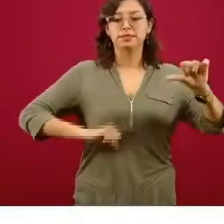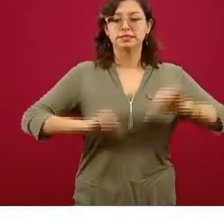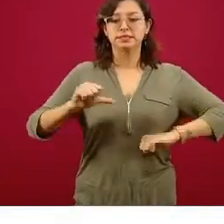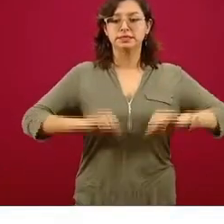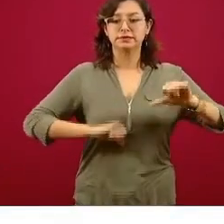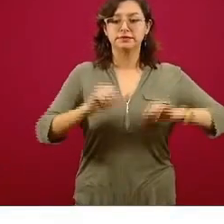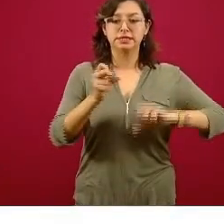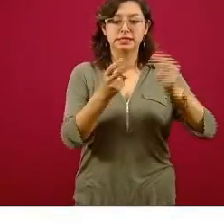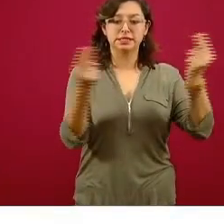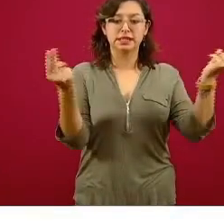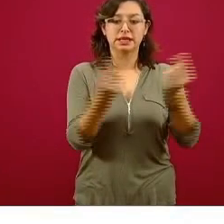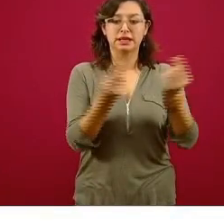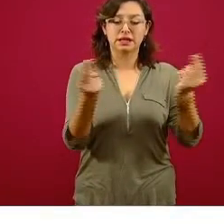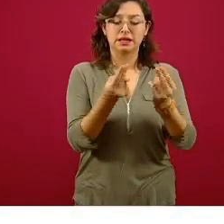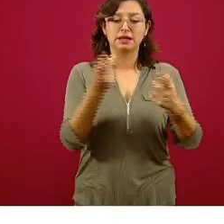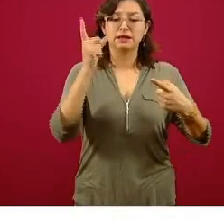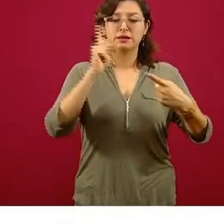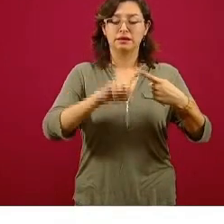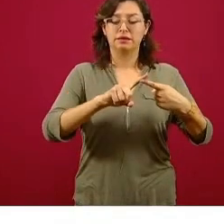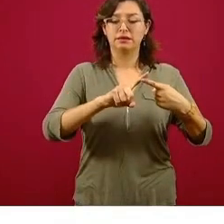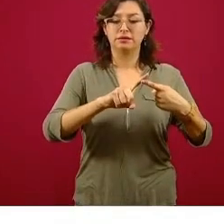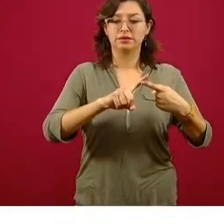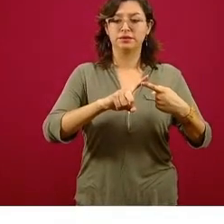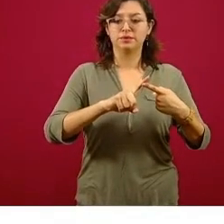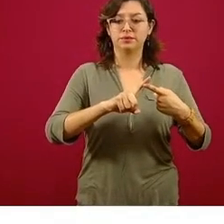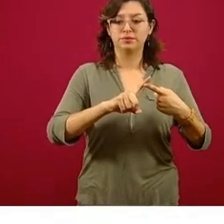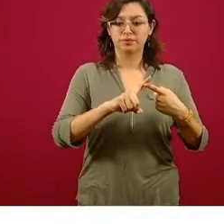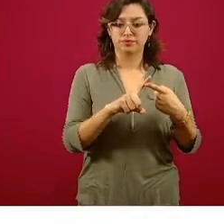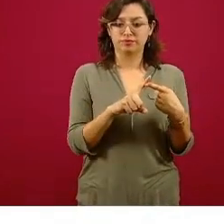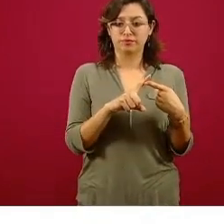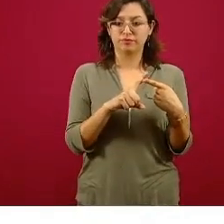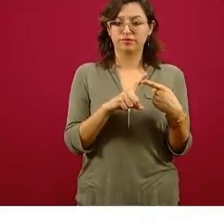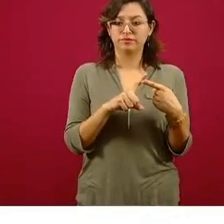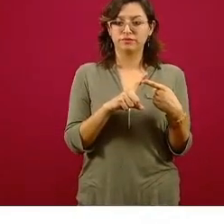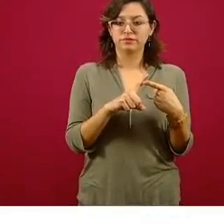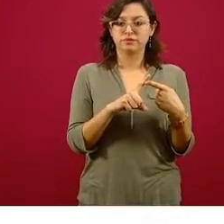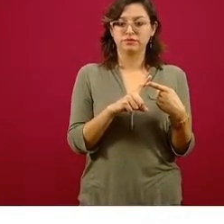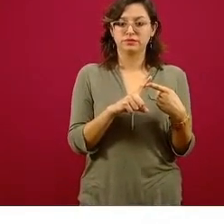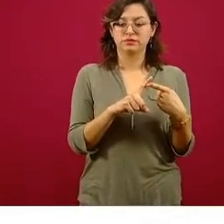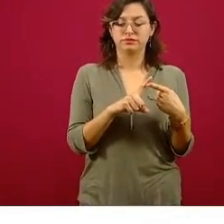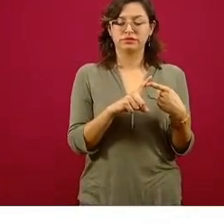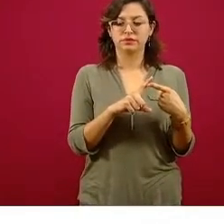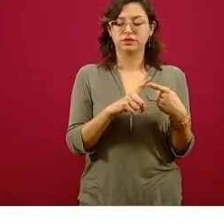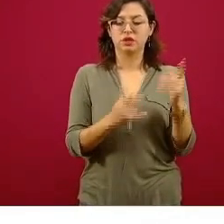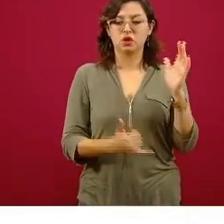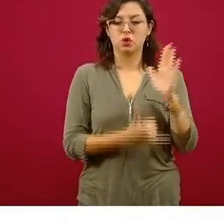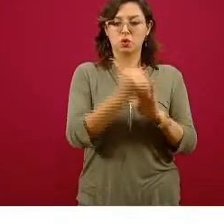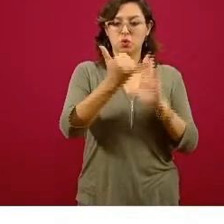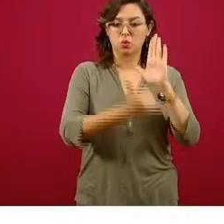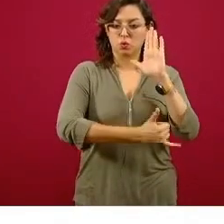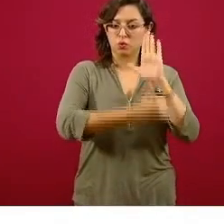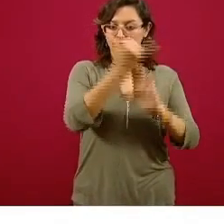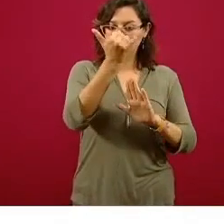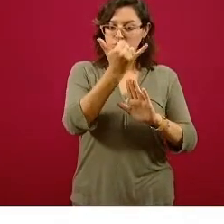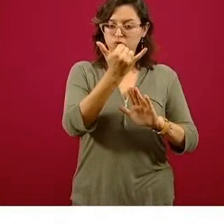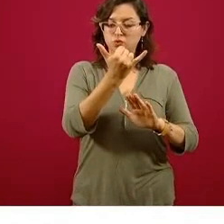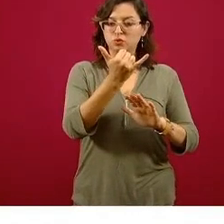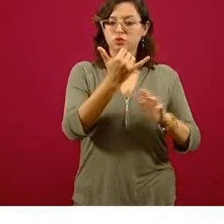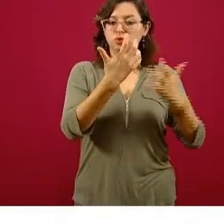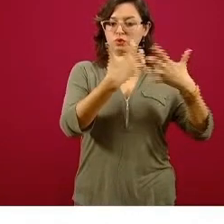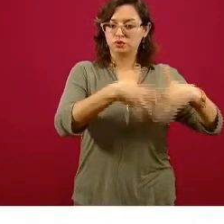esenciales, en las que se incluye el ámbito de construcción de